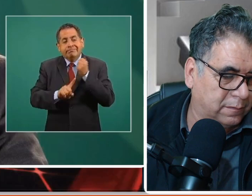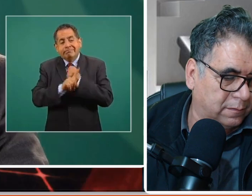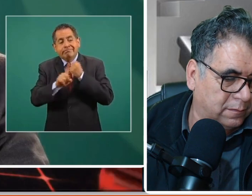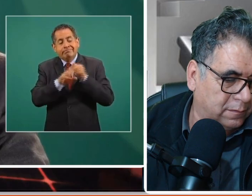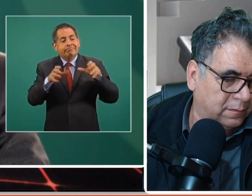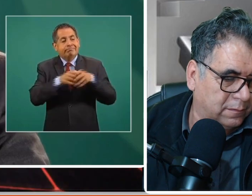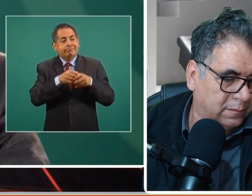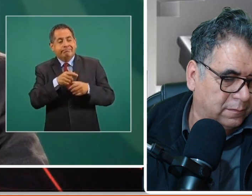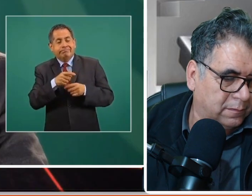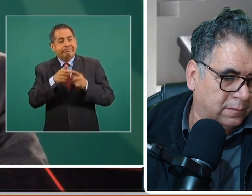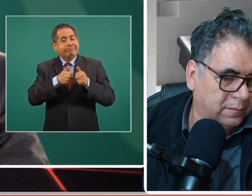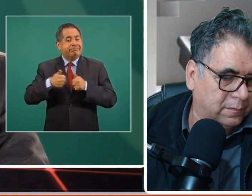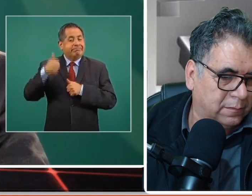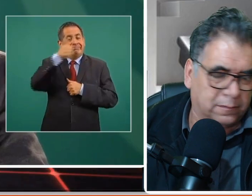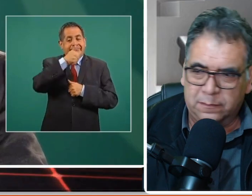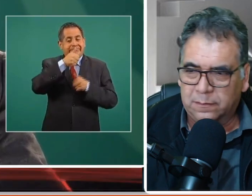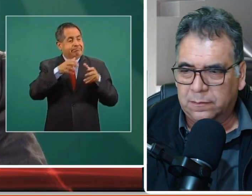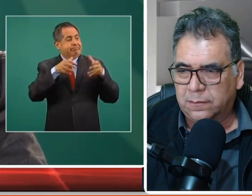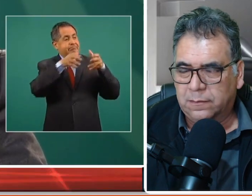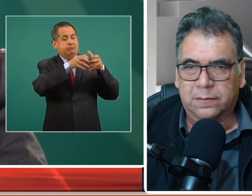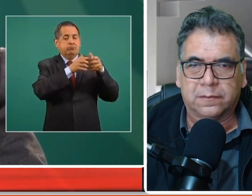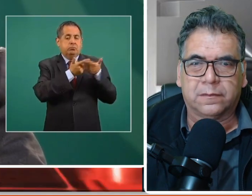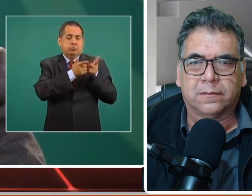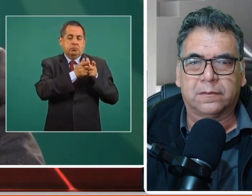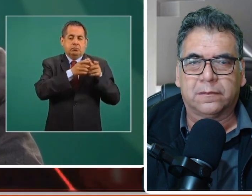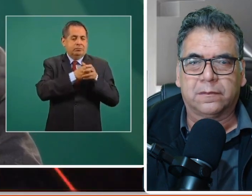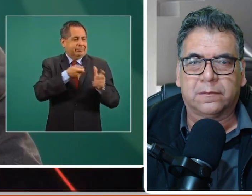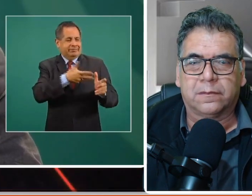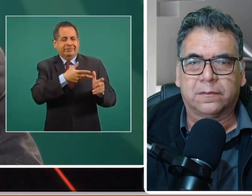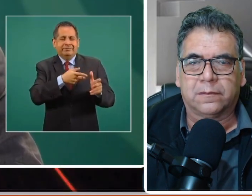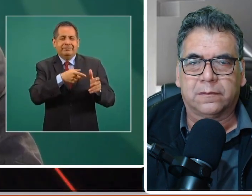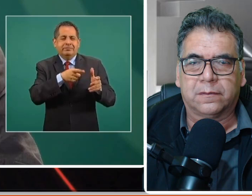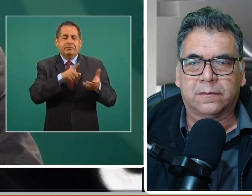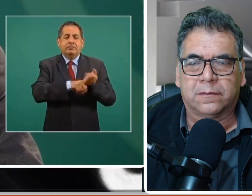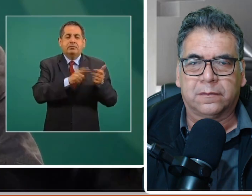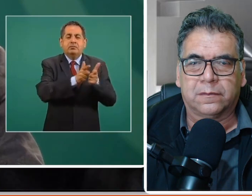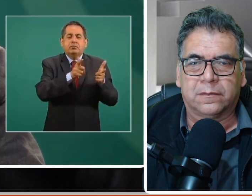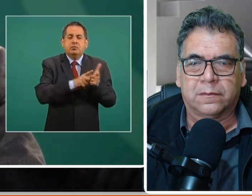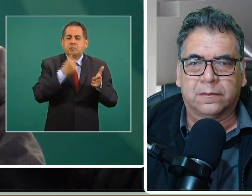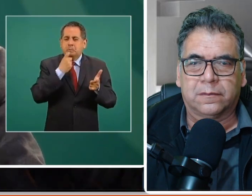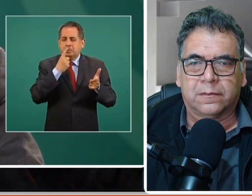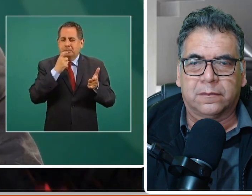se da arriba, en el llamado círculo rojo.